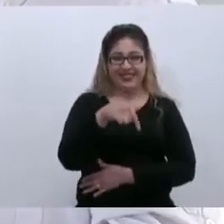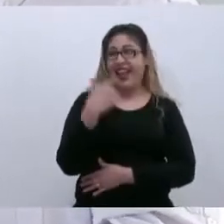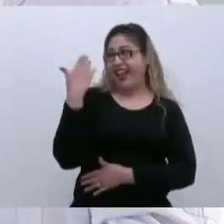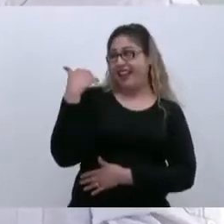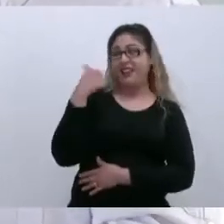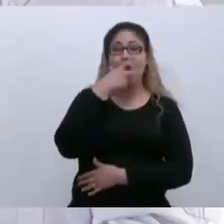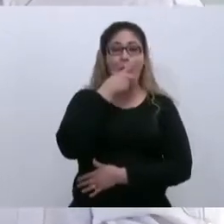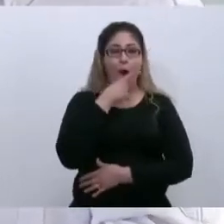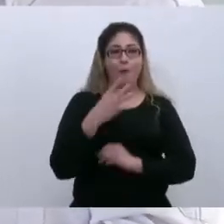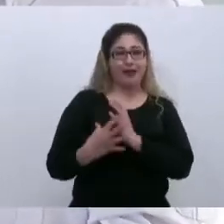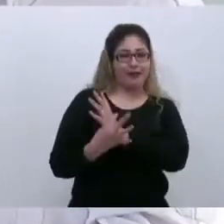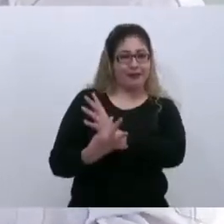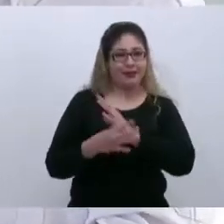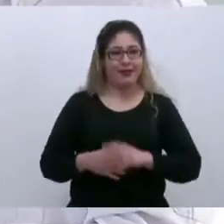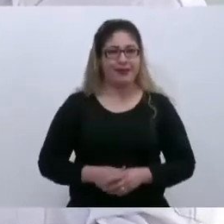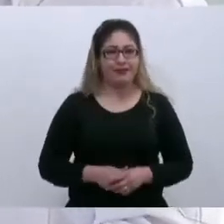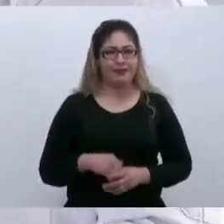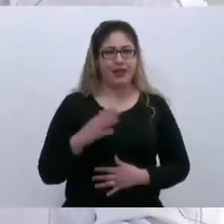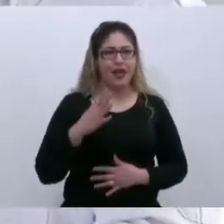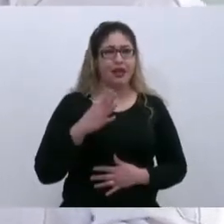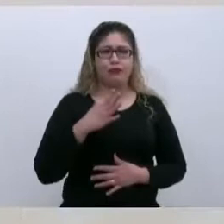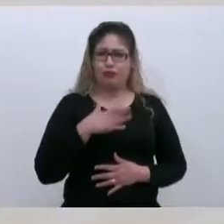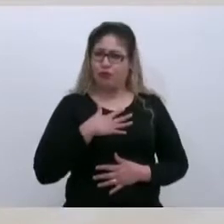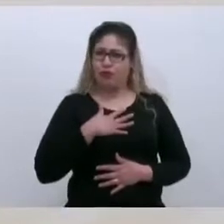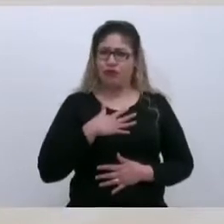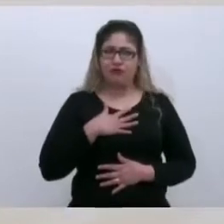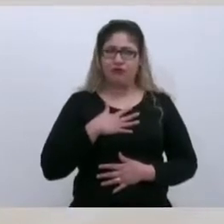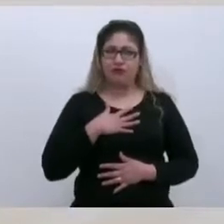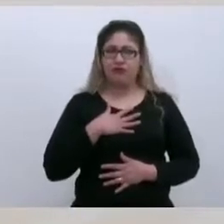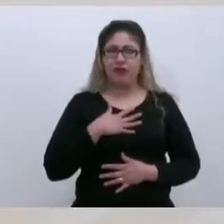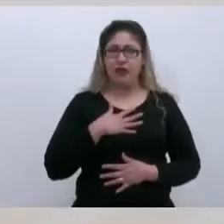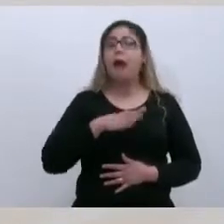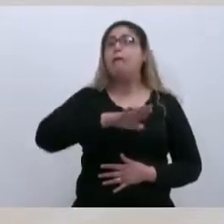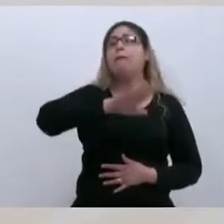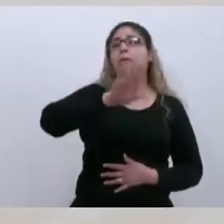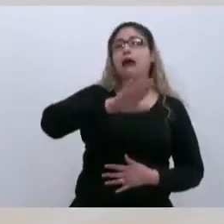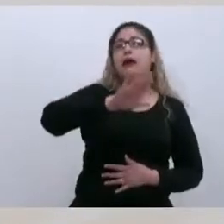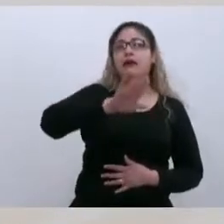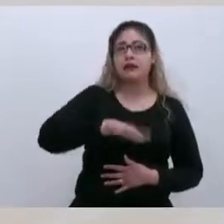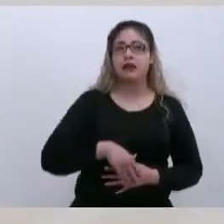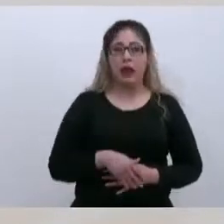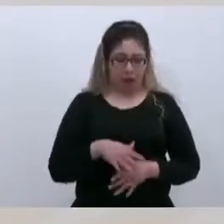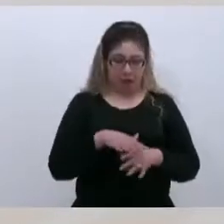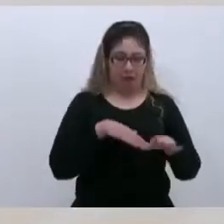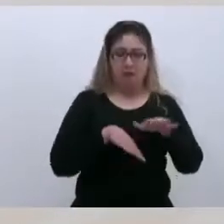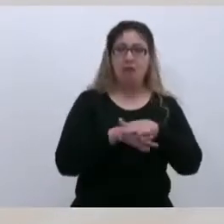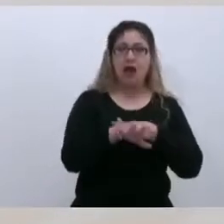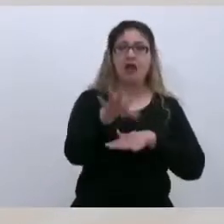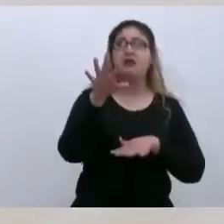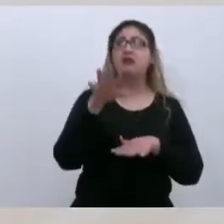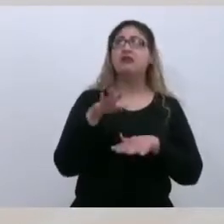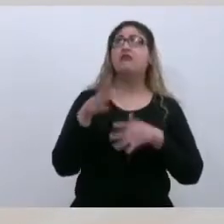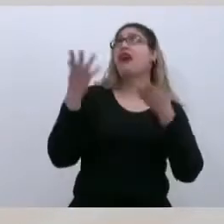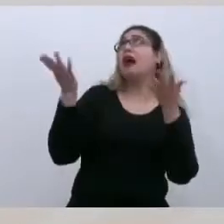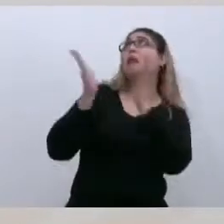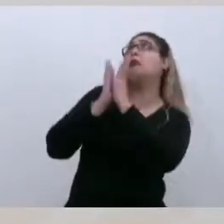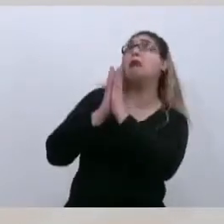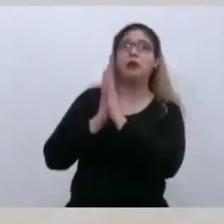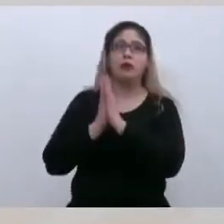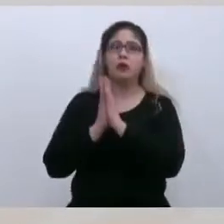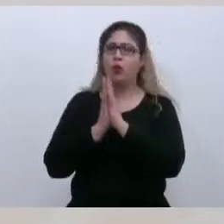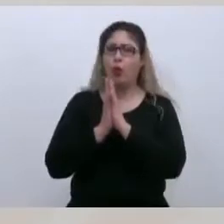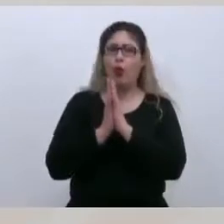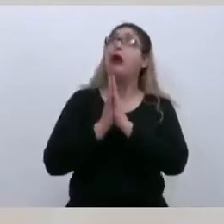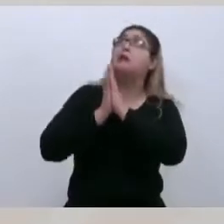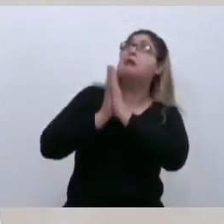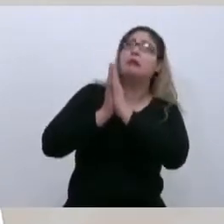rojas, no quiero manos pálidas que pidan perdón al cielo, lo que quiero son manos rojas para derribar cerros, porque